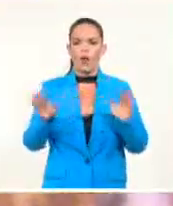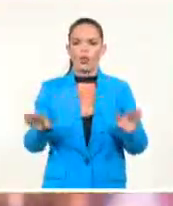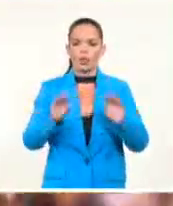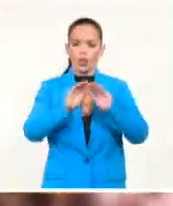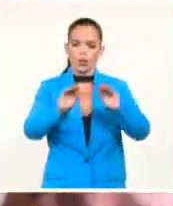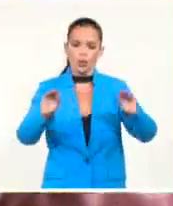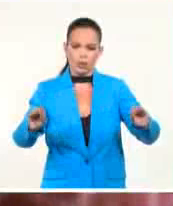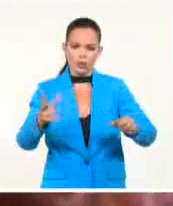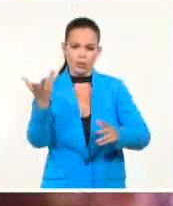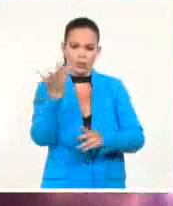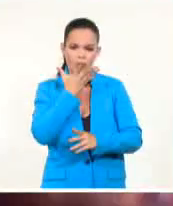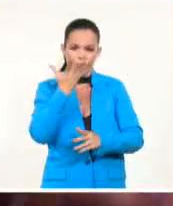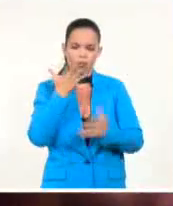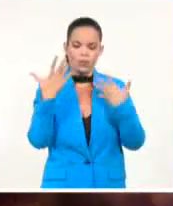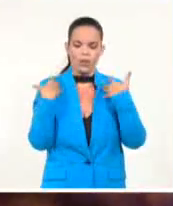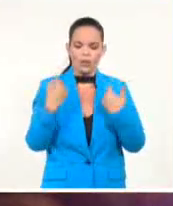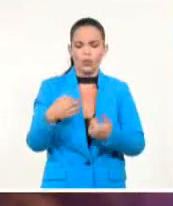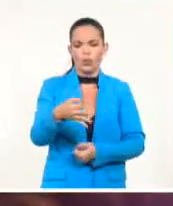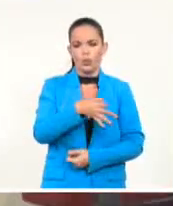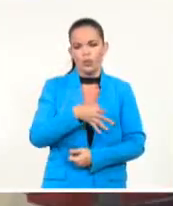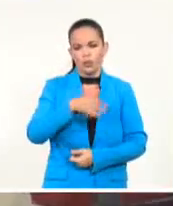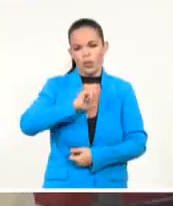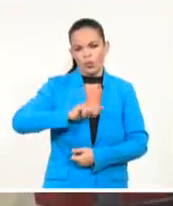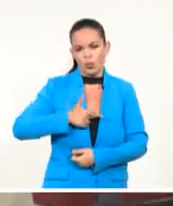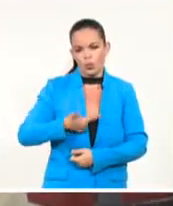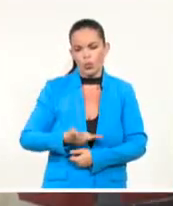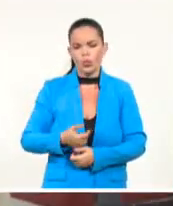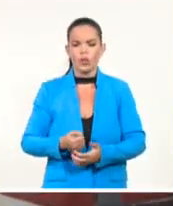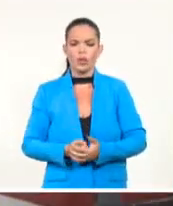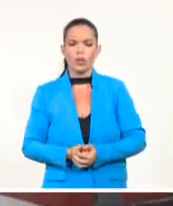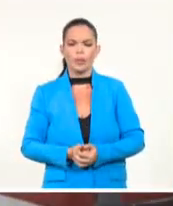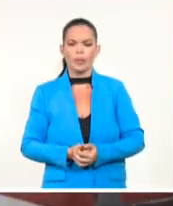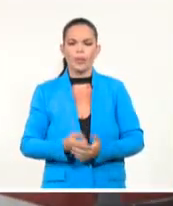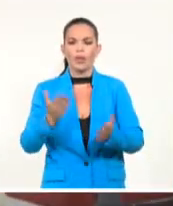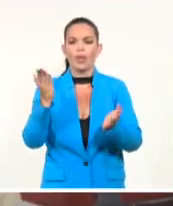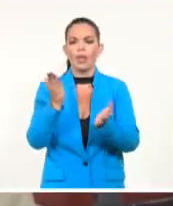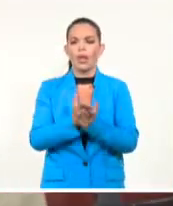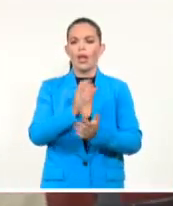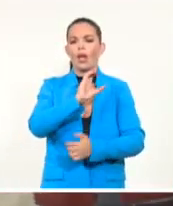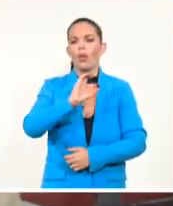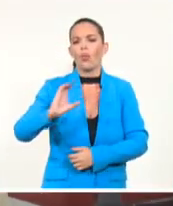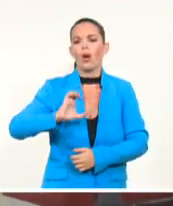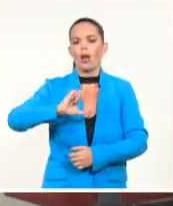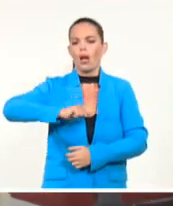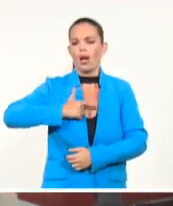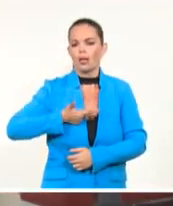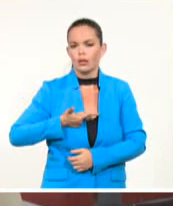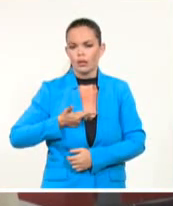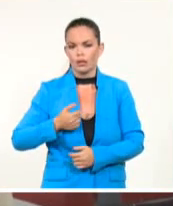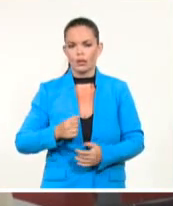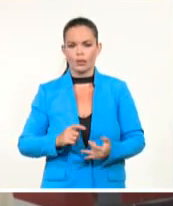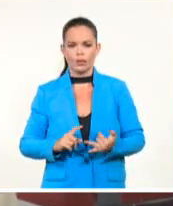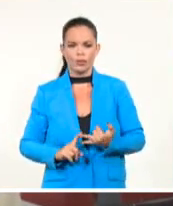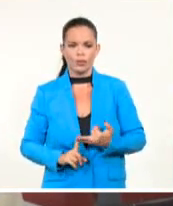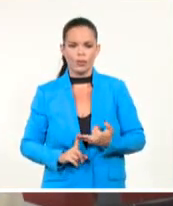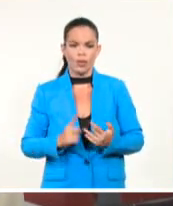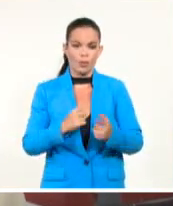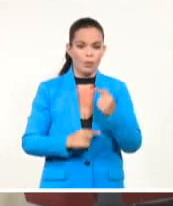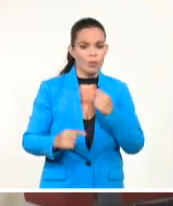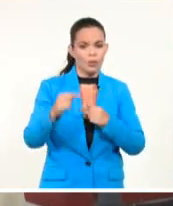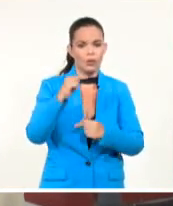culturales, las direcciones municipales de cultura, las escuelas de arte, principalmente las de